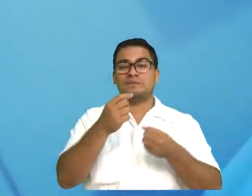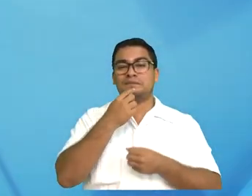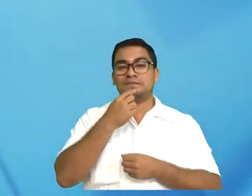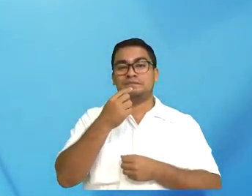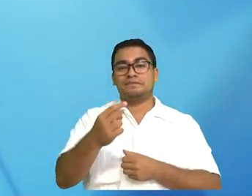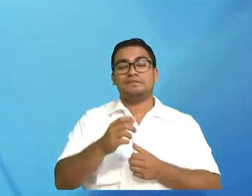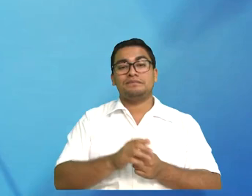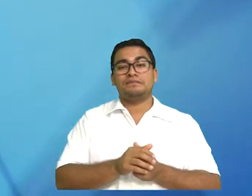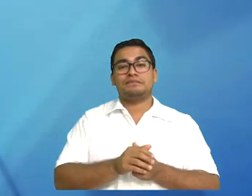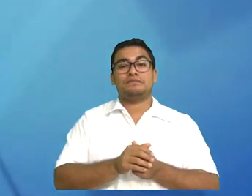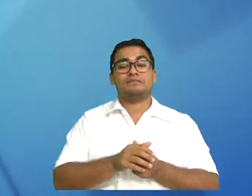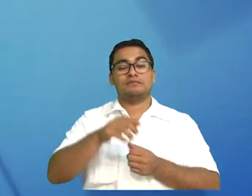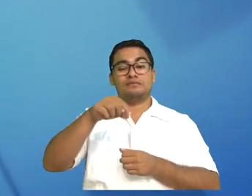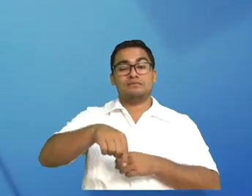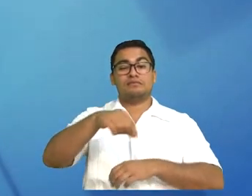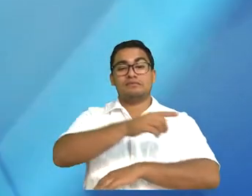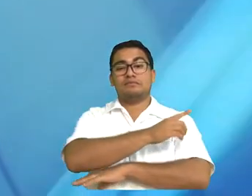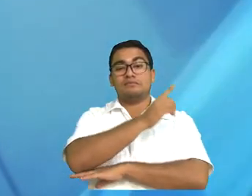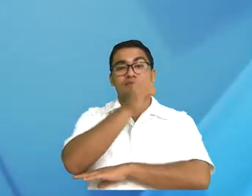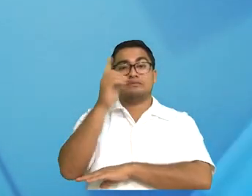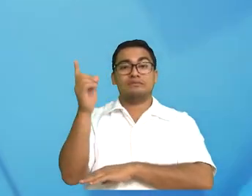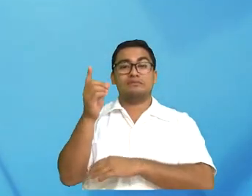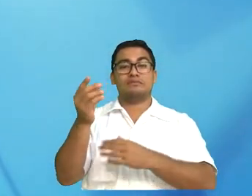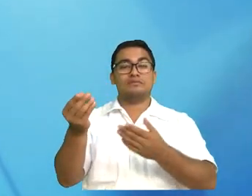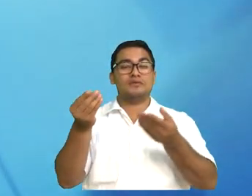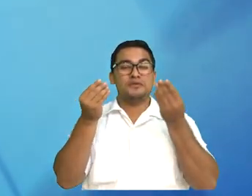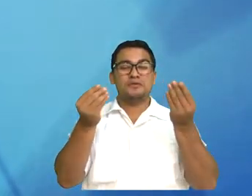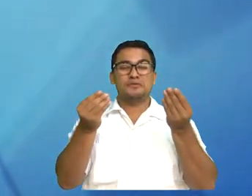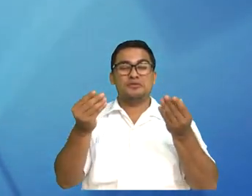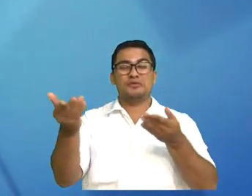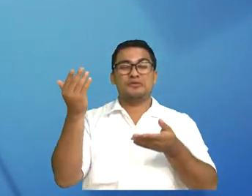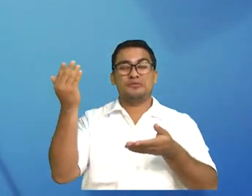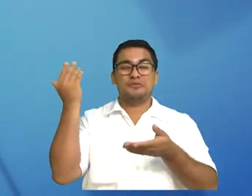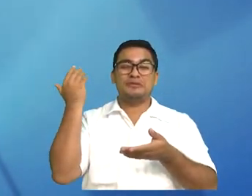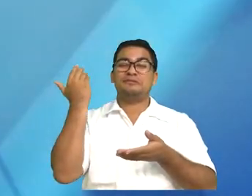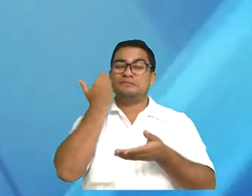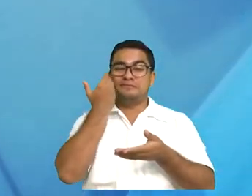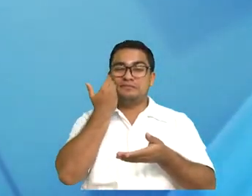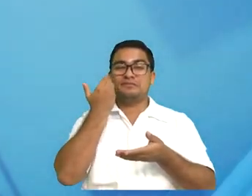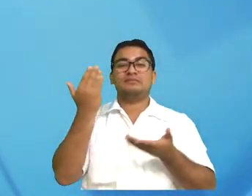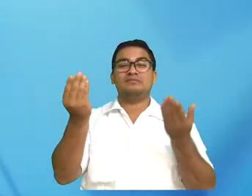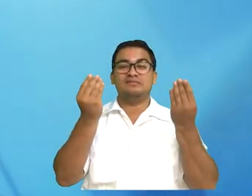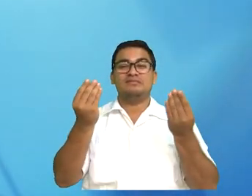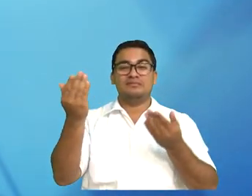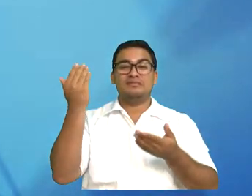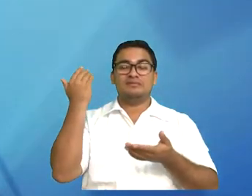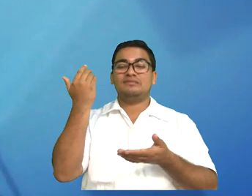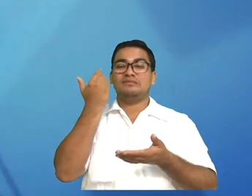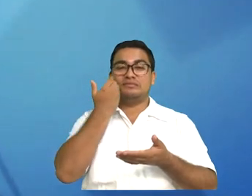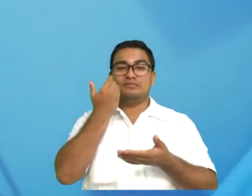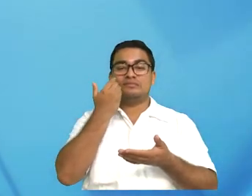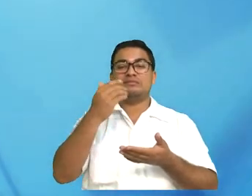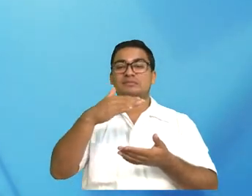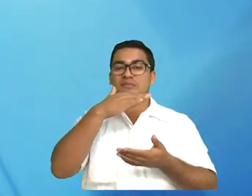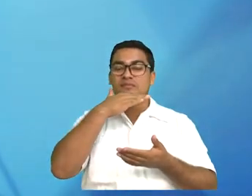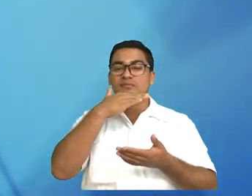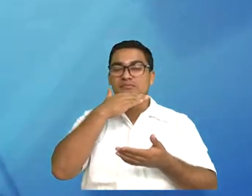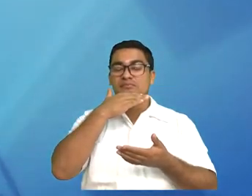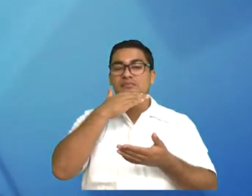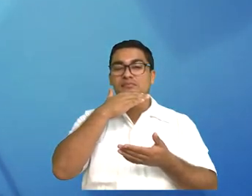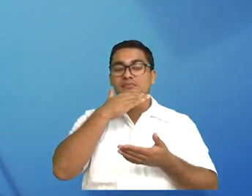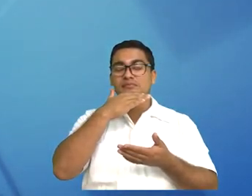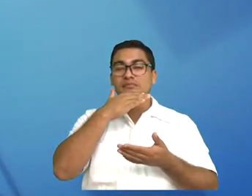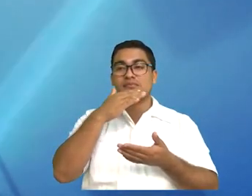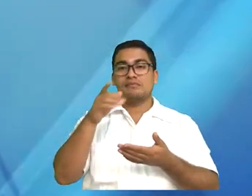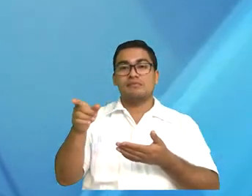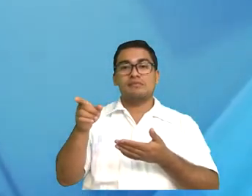Espinosa, quien hoy, después de mucho, mucho tiempo de padecimientos y graves trastornos en su salud, que